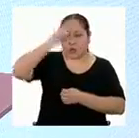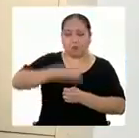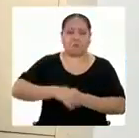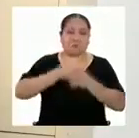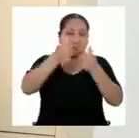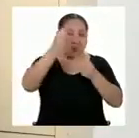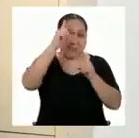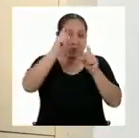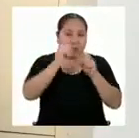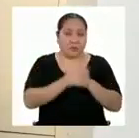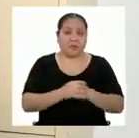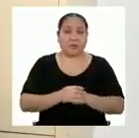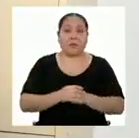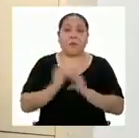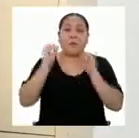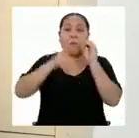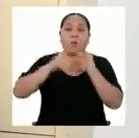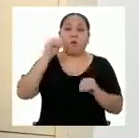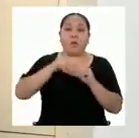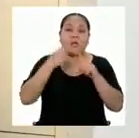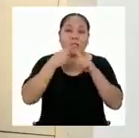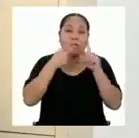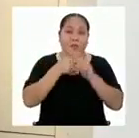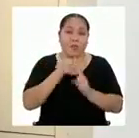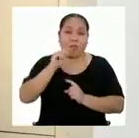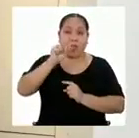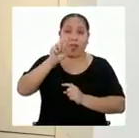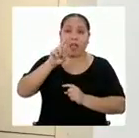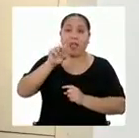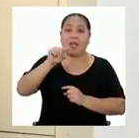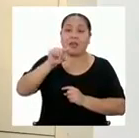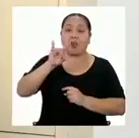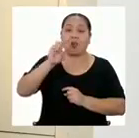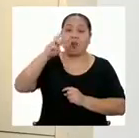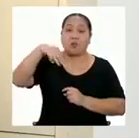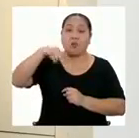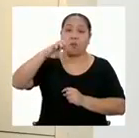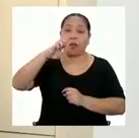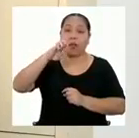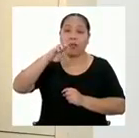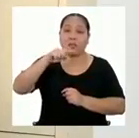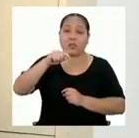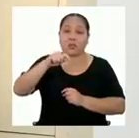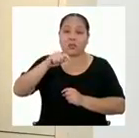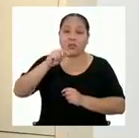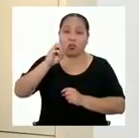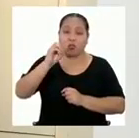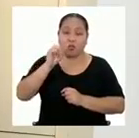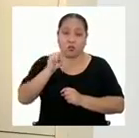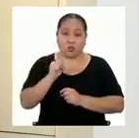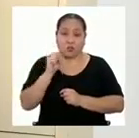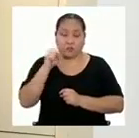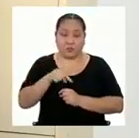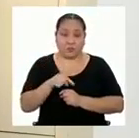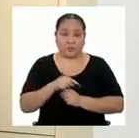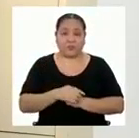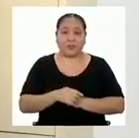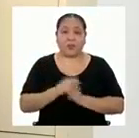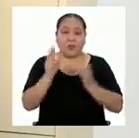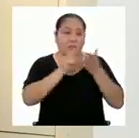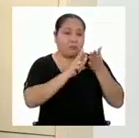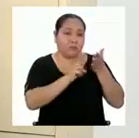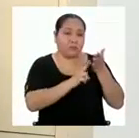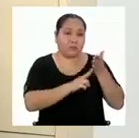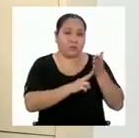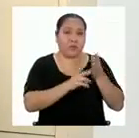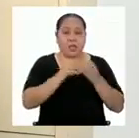pregunta. Con argumentos. Así es como sustentamos nuestras opiniones. En el caso de la lectura son